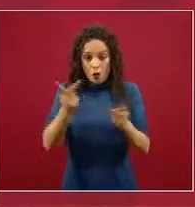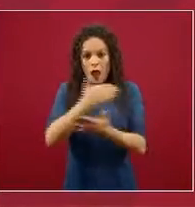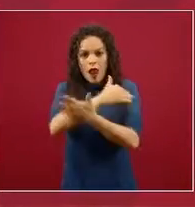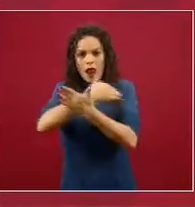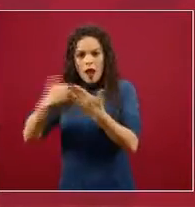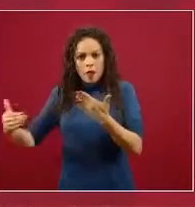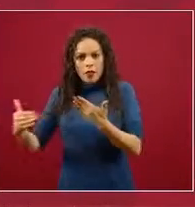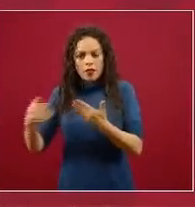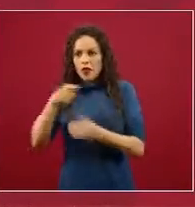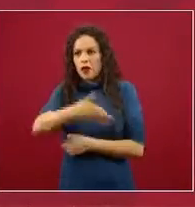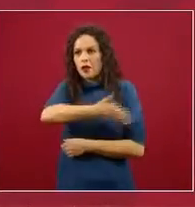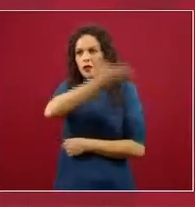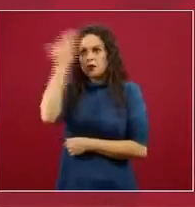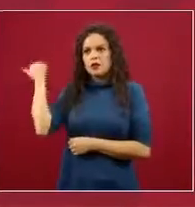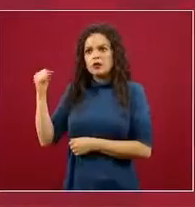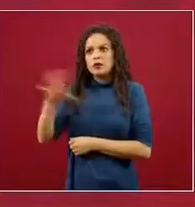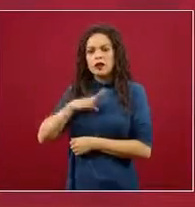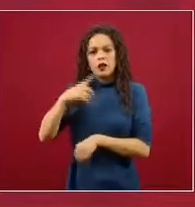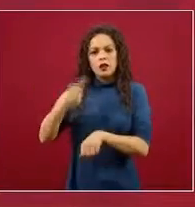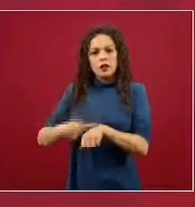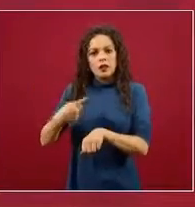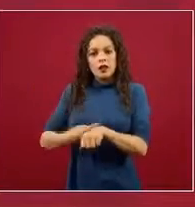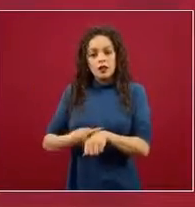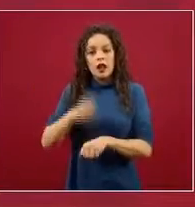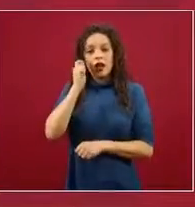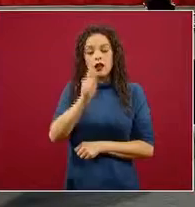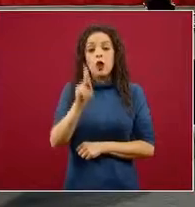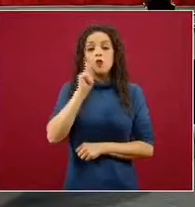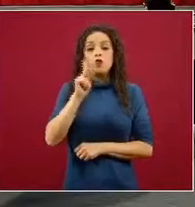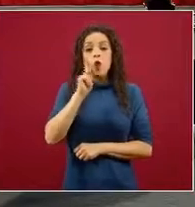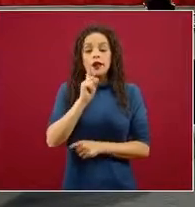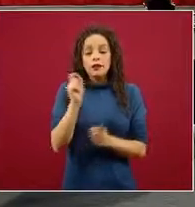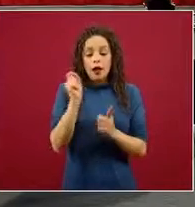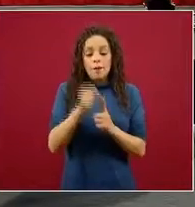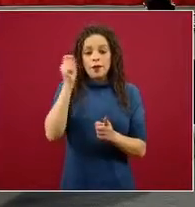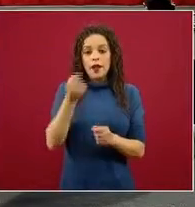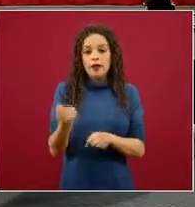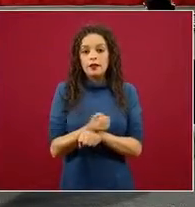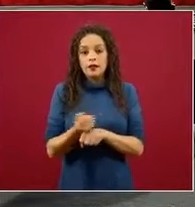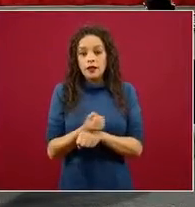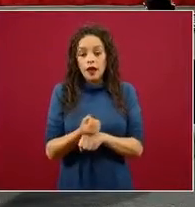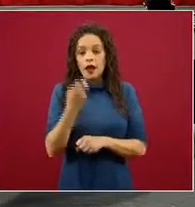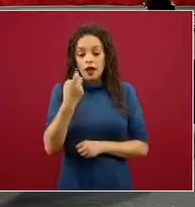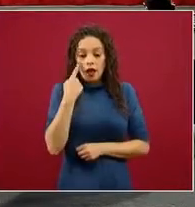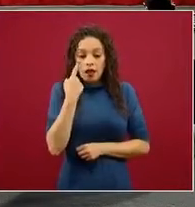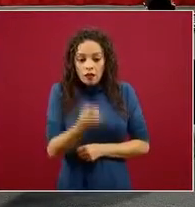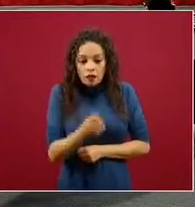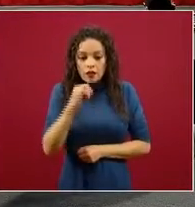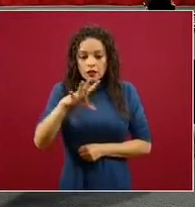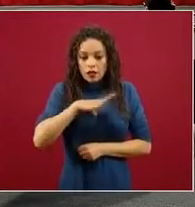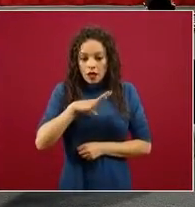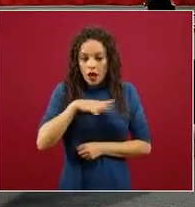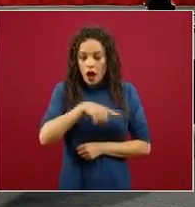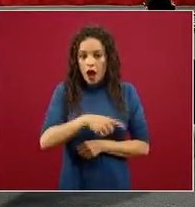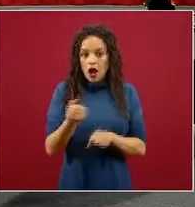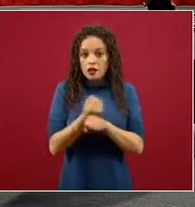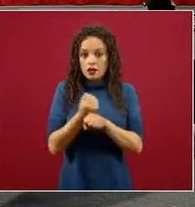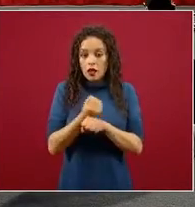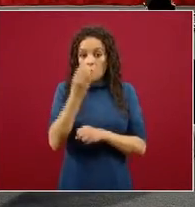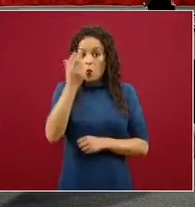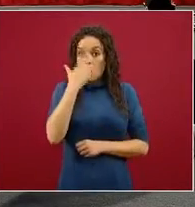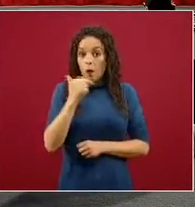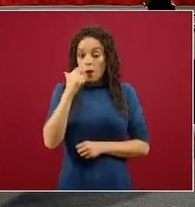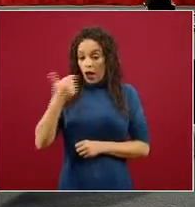muestra sanguínea para evaluar si había características en la concentración de la glucosa en sangre